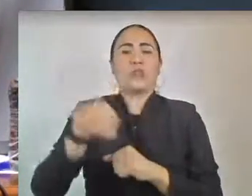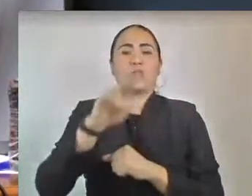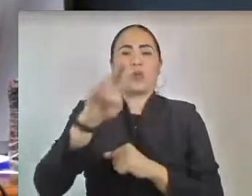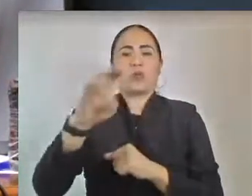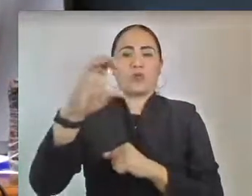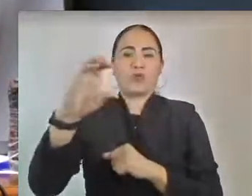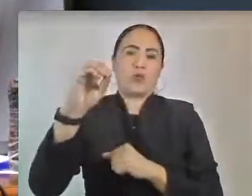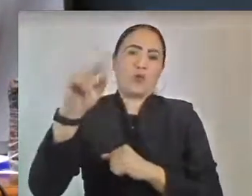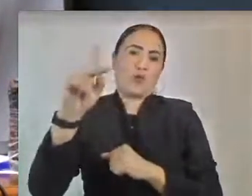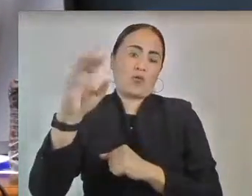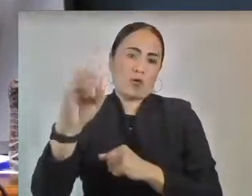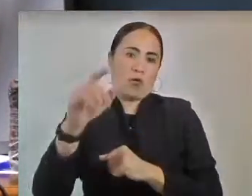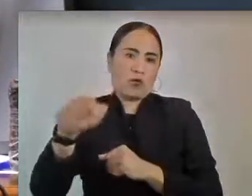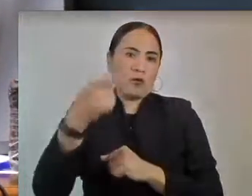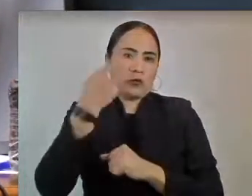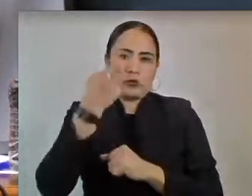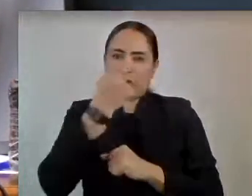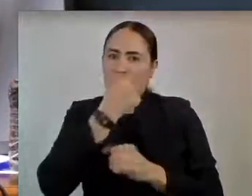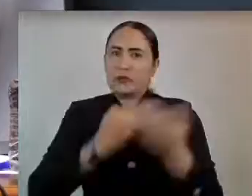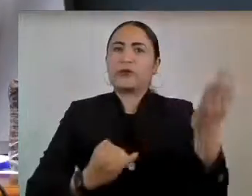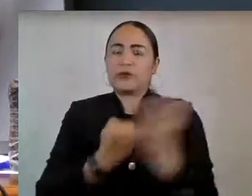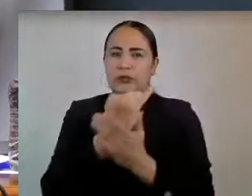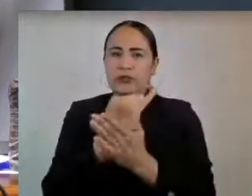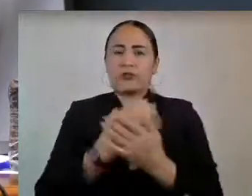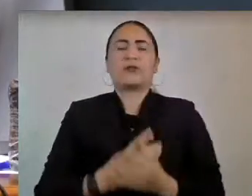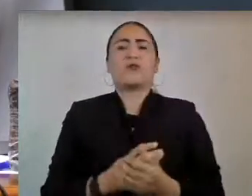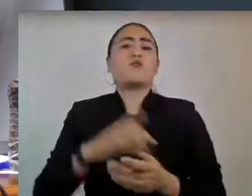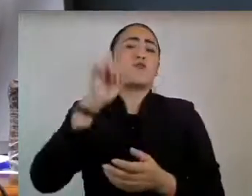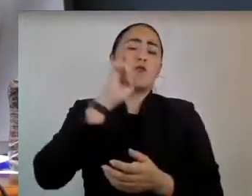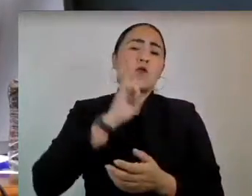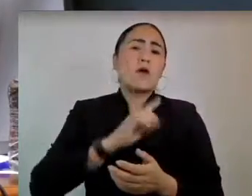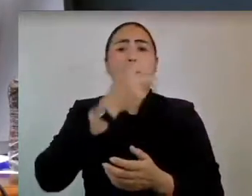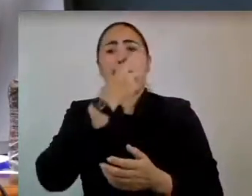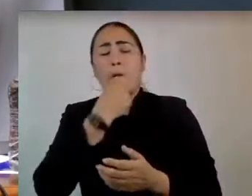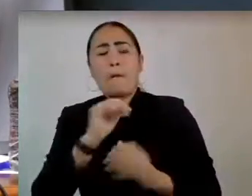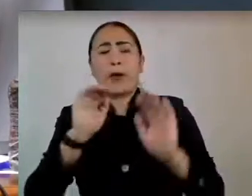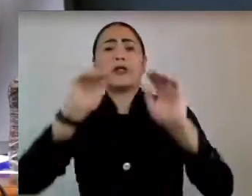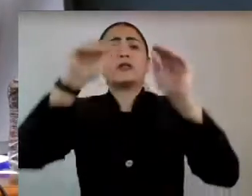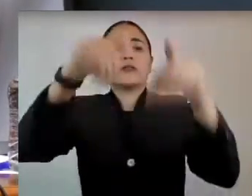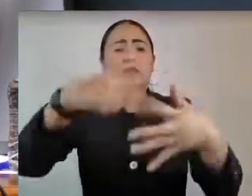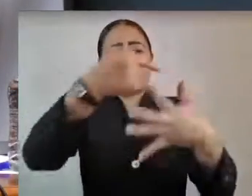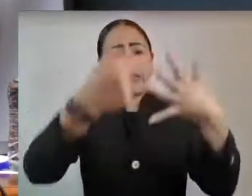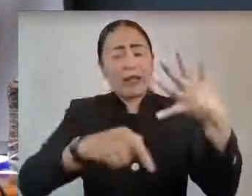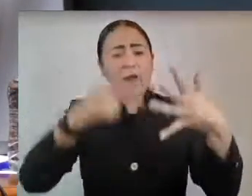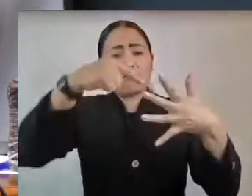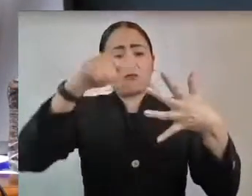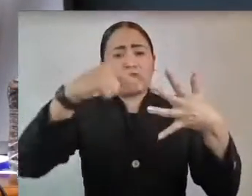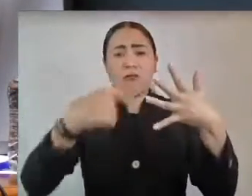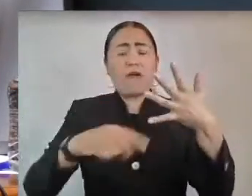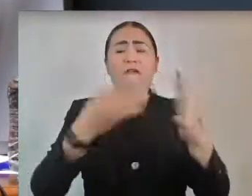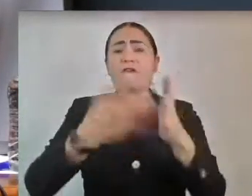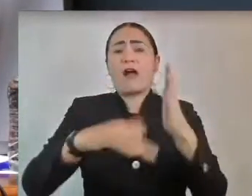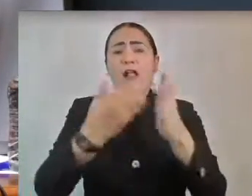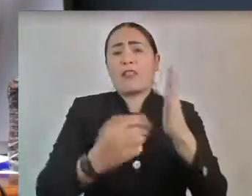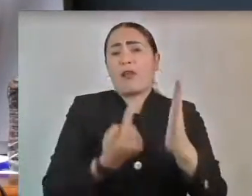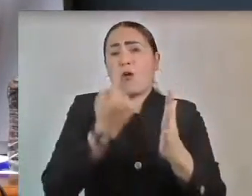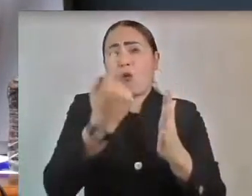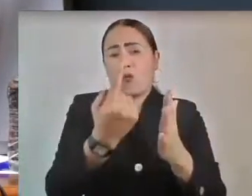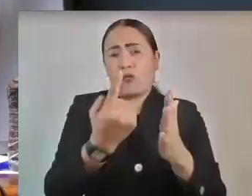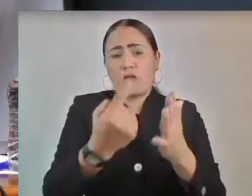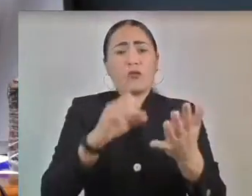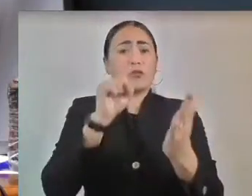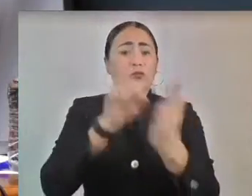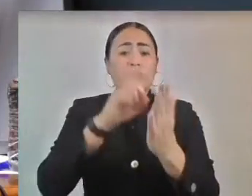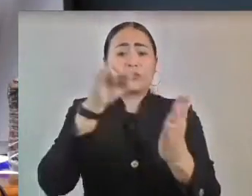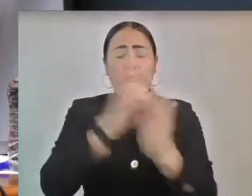Política determine que algunos de las y los aspirantes no cumplen con alguno de los requisitos, procederá a desechar la